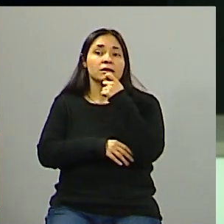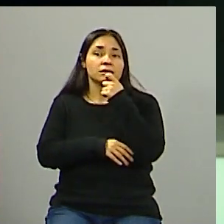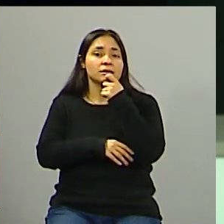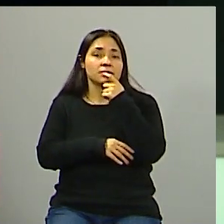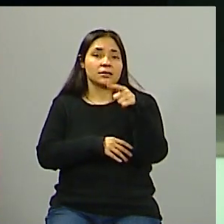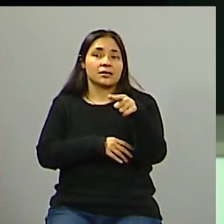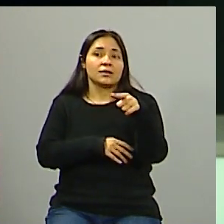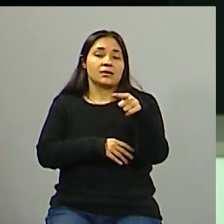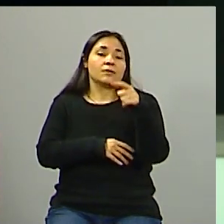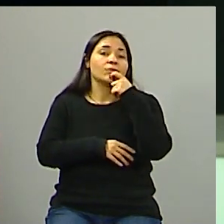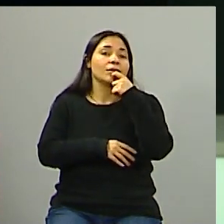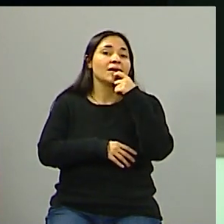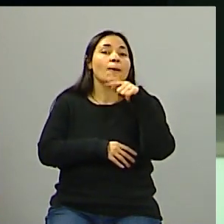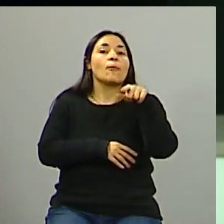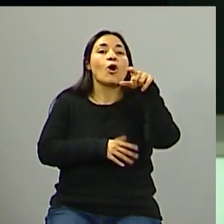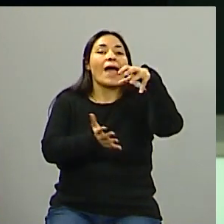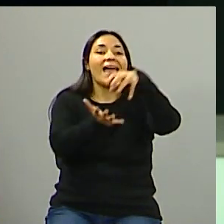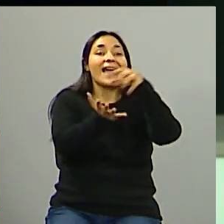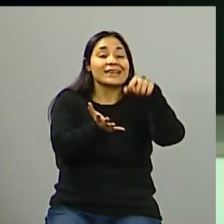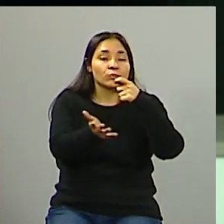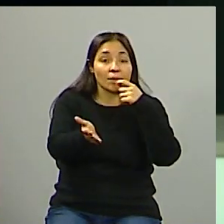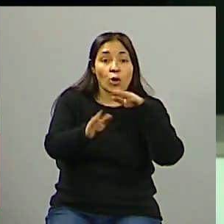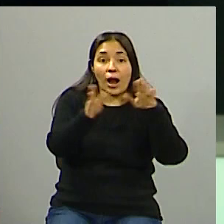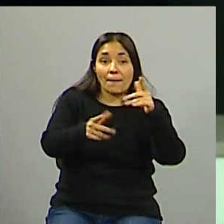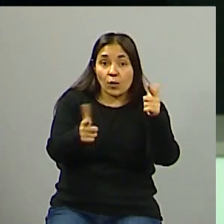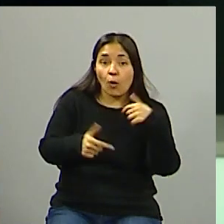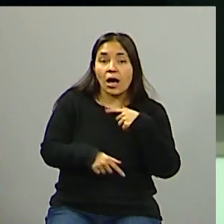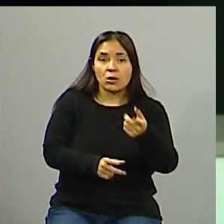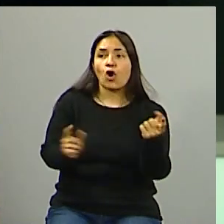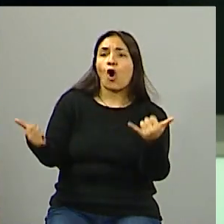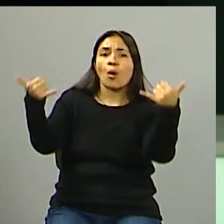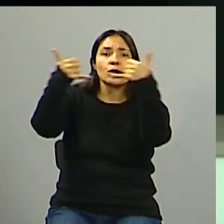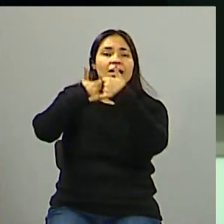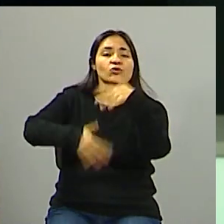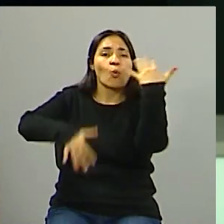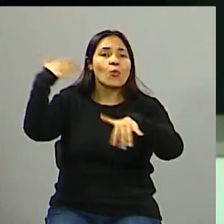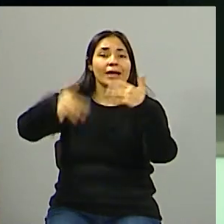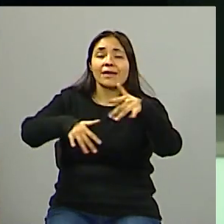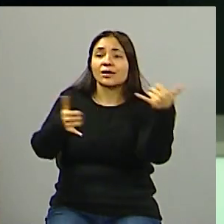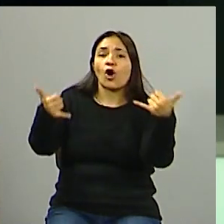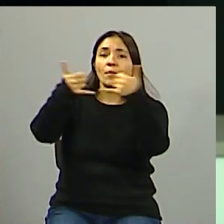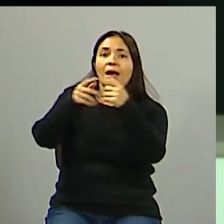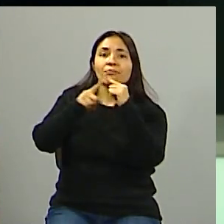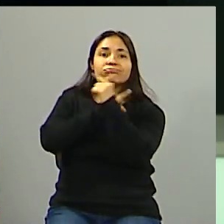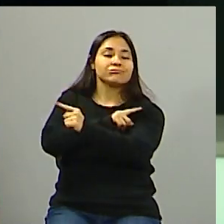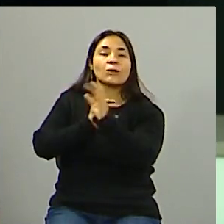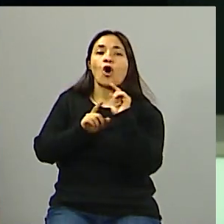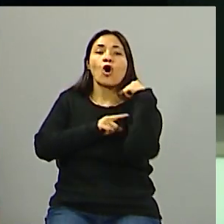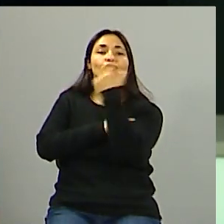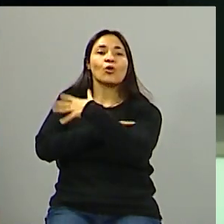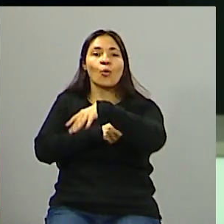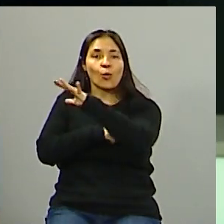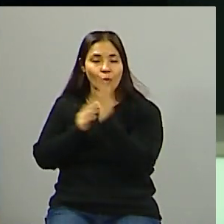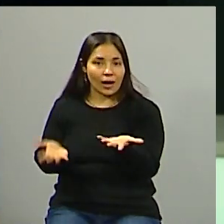y hacer una derivación más efectiva, ¿no? Entonces está faltando, digamos, una falla general del sistema de salud, de todo